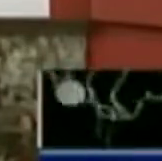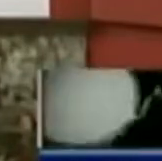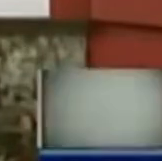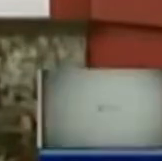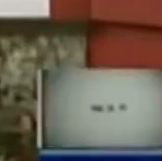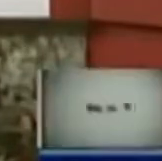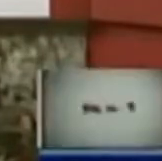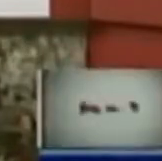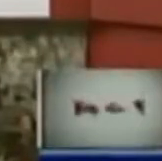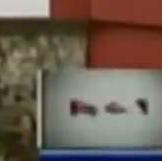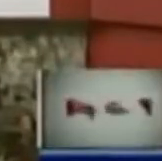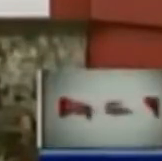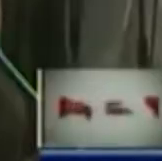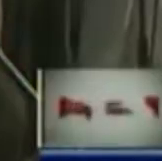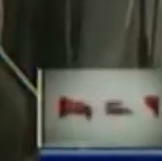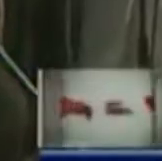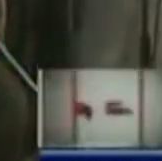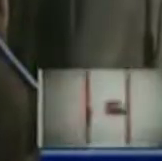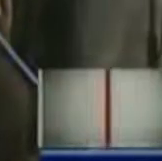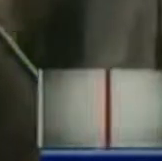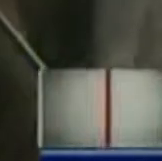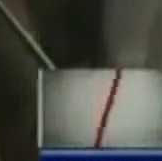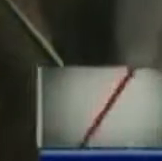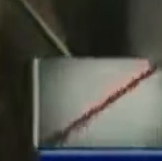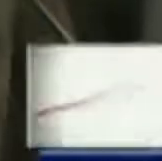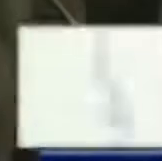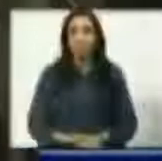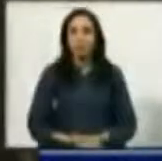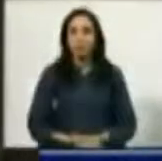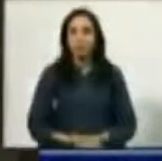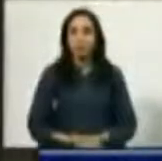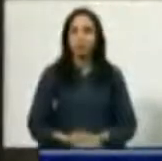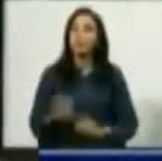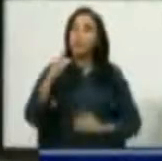aplauso para la universidad militar bolivariana